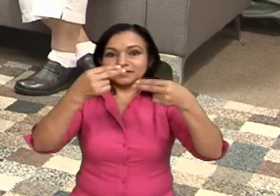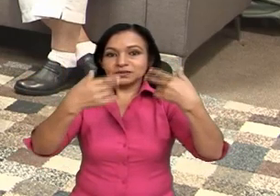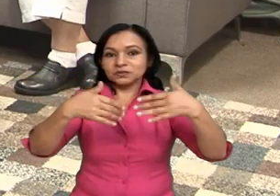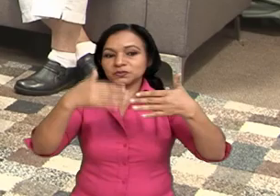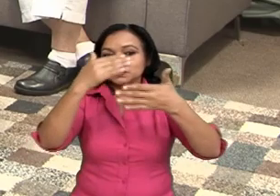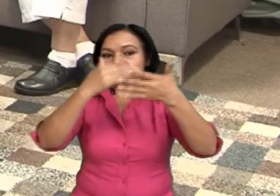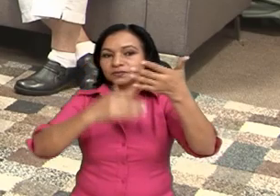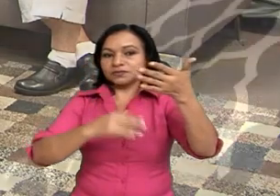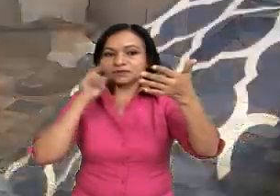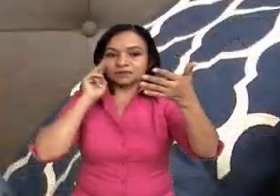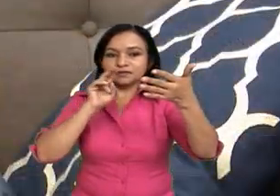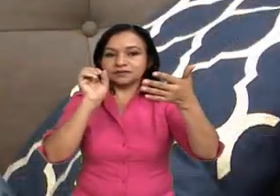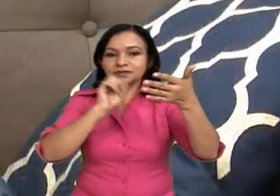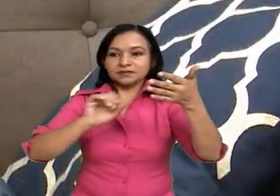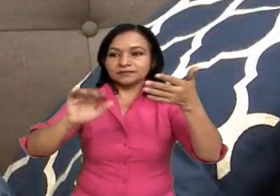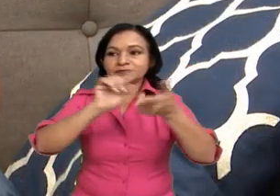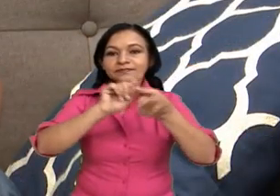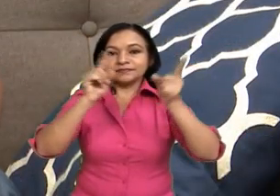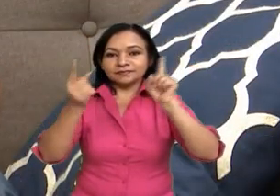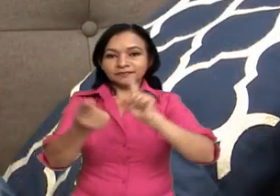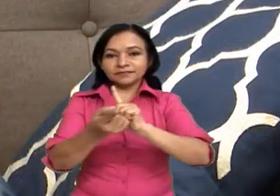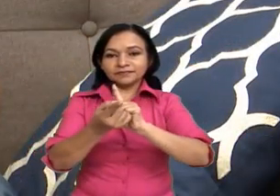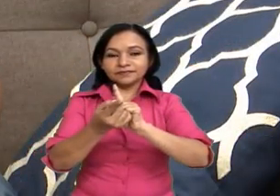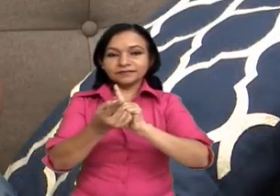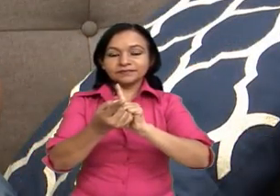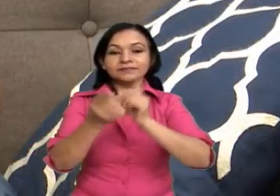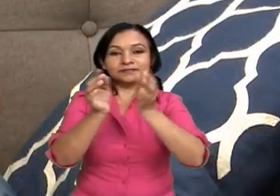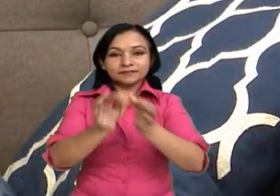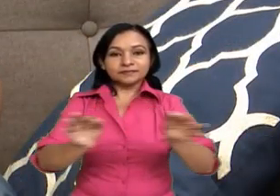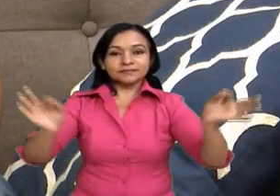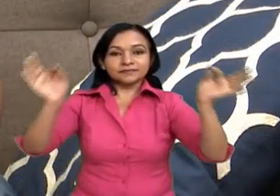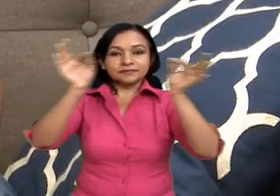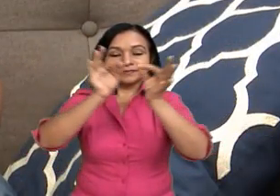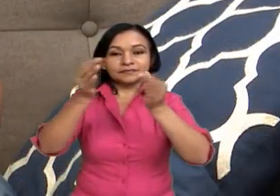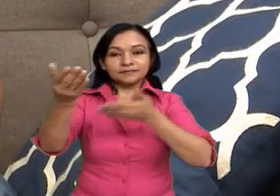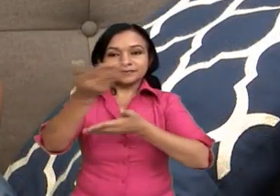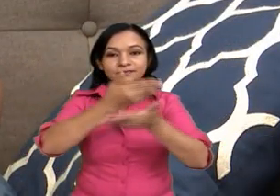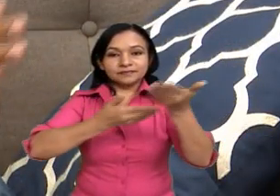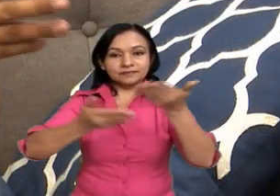las realidades sociales que se transforman, pero creo que también es importante compartirlo.